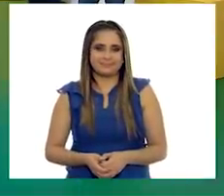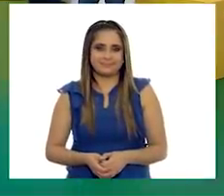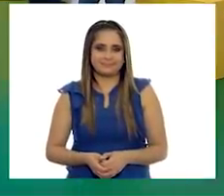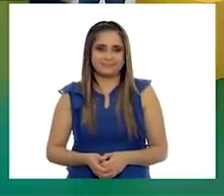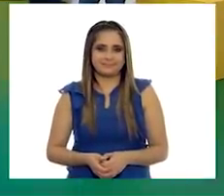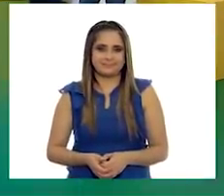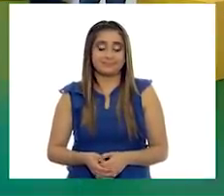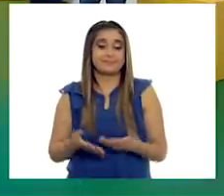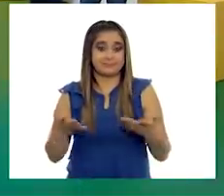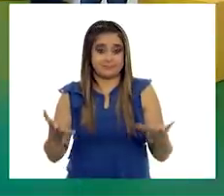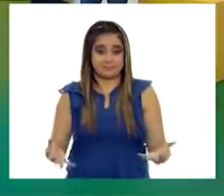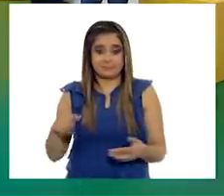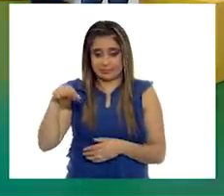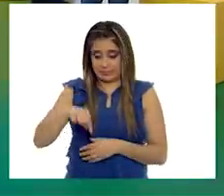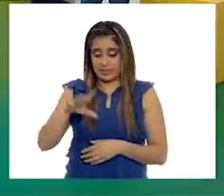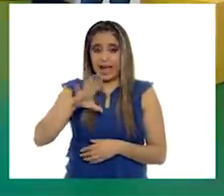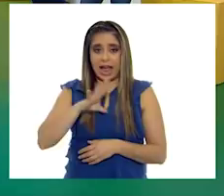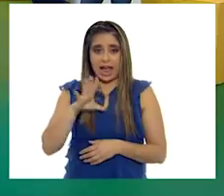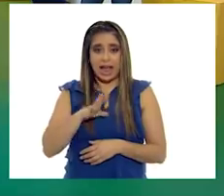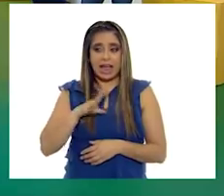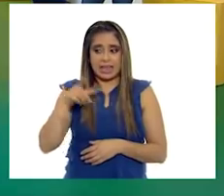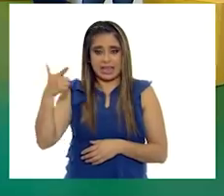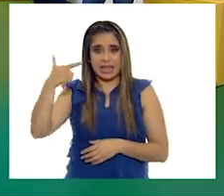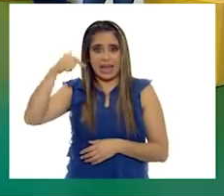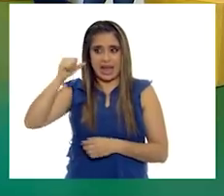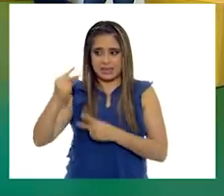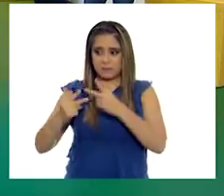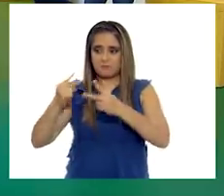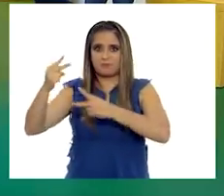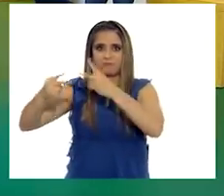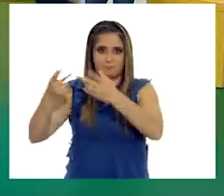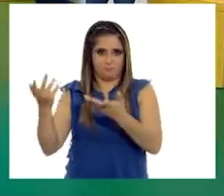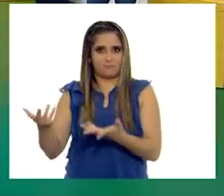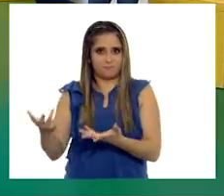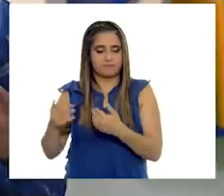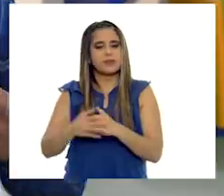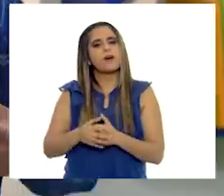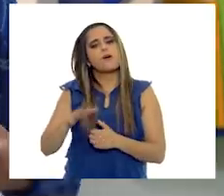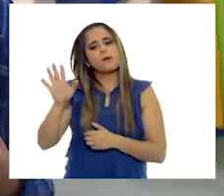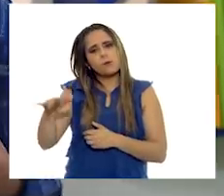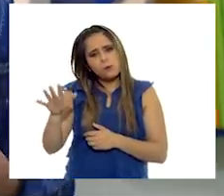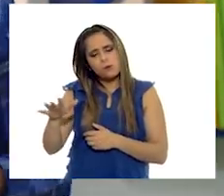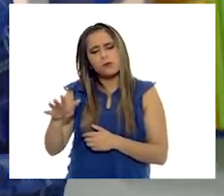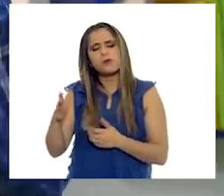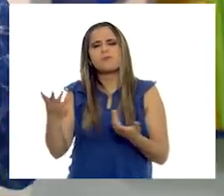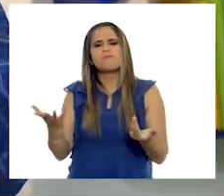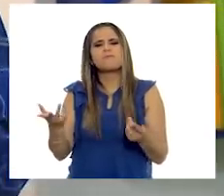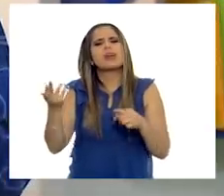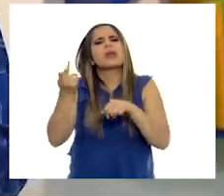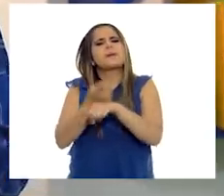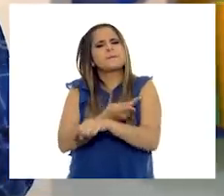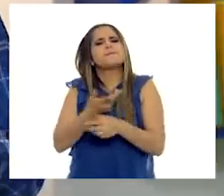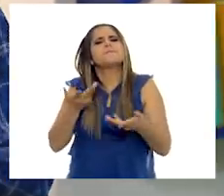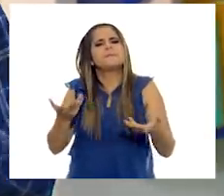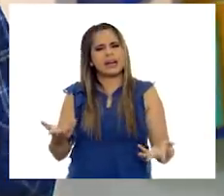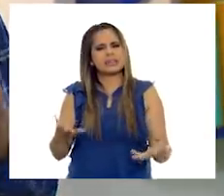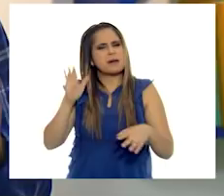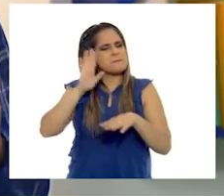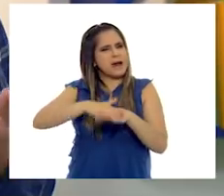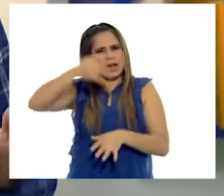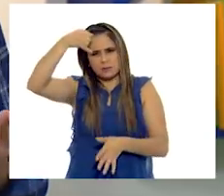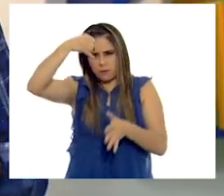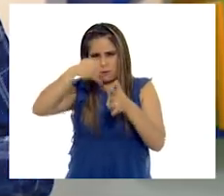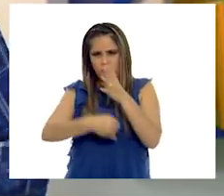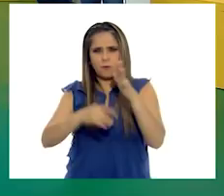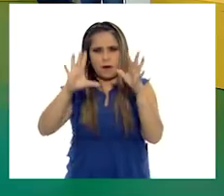Aquí también había un gas, pero entonces, para terminar un poquito la clase y ver lo que está sucediendo, vamos a ver esta imagen y